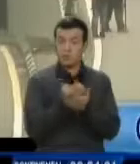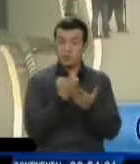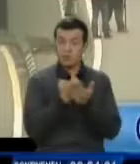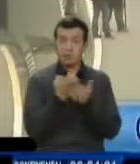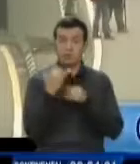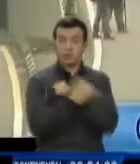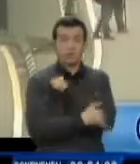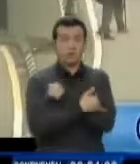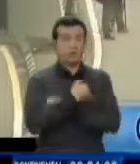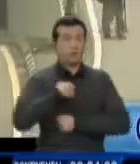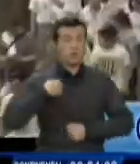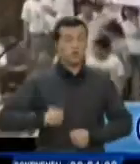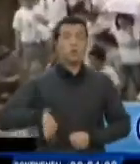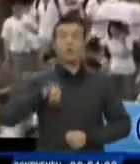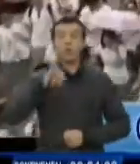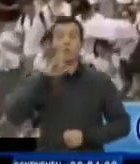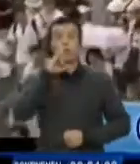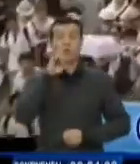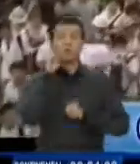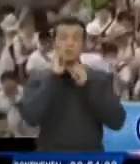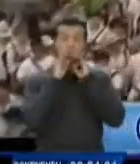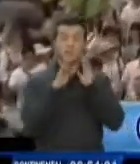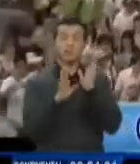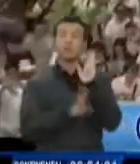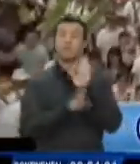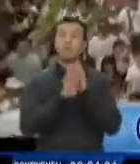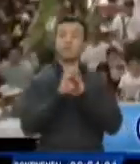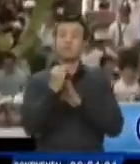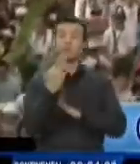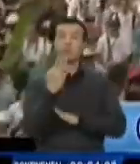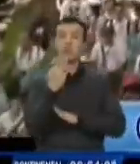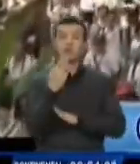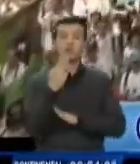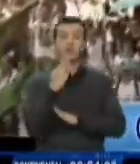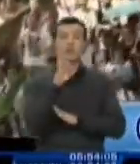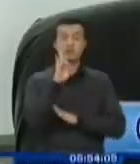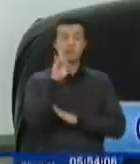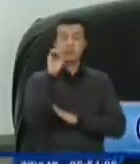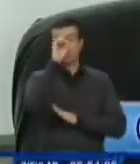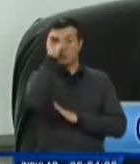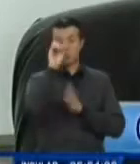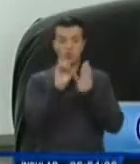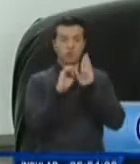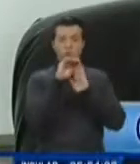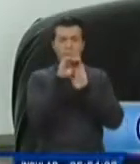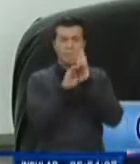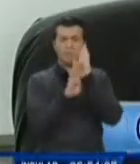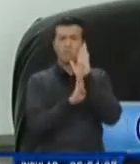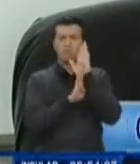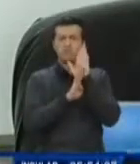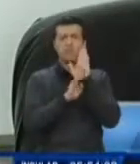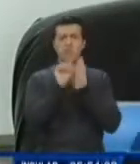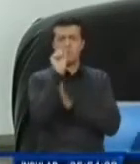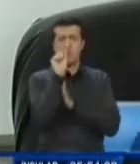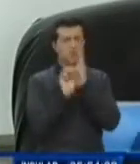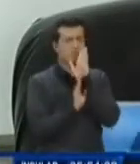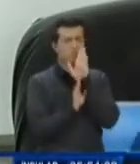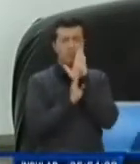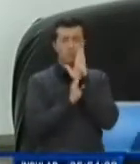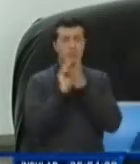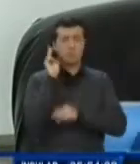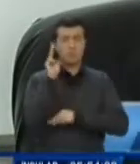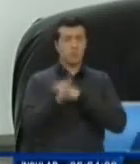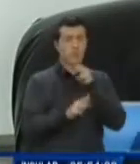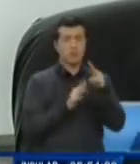gigante asiático entre julio y septiembre evidenció un crecimiento que se ubica por debajo del 7%. Esa es una muestra de que el mercado mundial